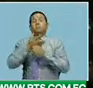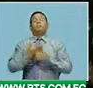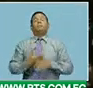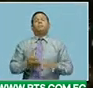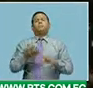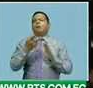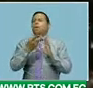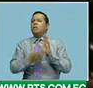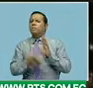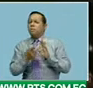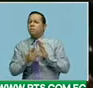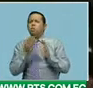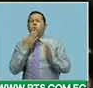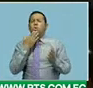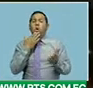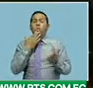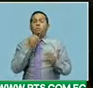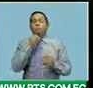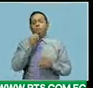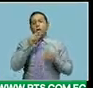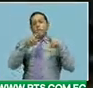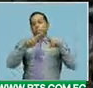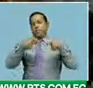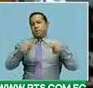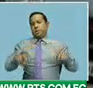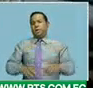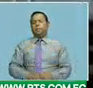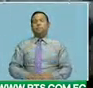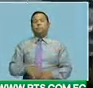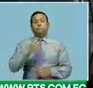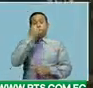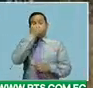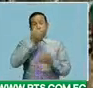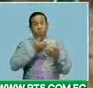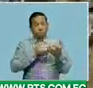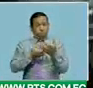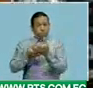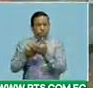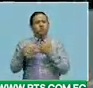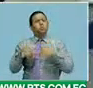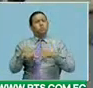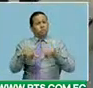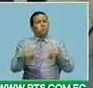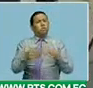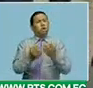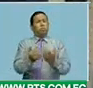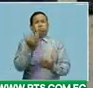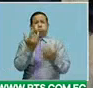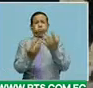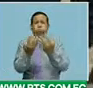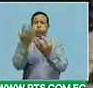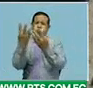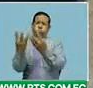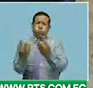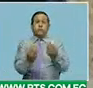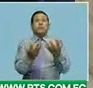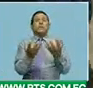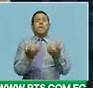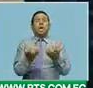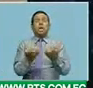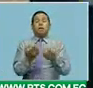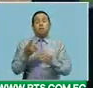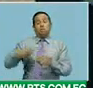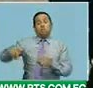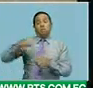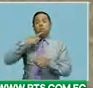del mismo y el recuento de los daños. Los bomberos continuaban con su tarea de sofocar las llamas, pues según ellos, esta labor les